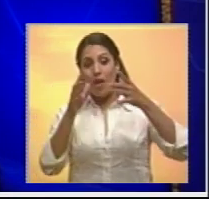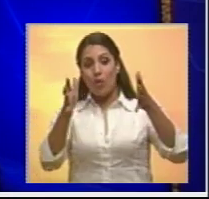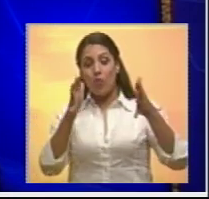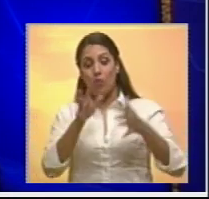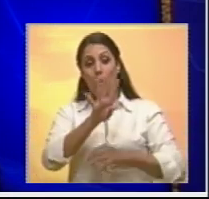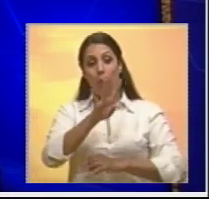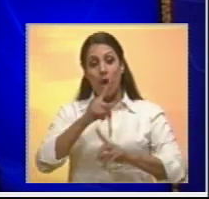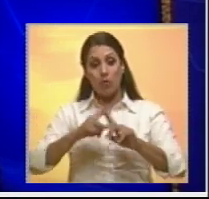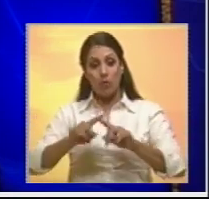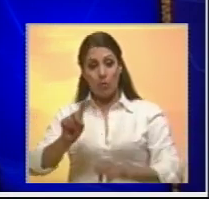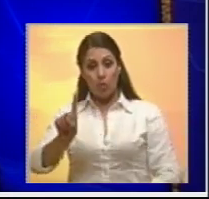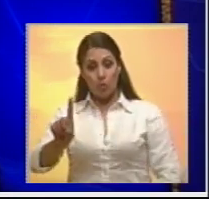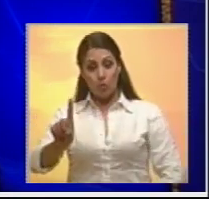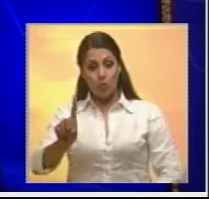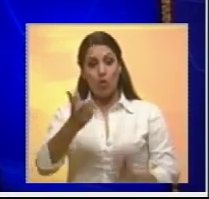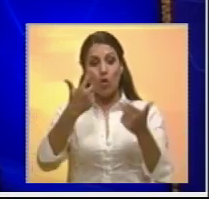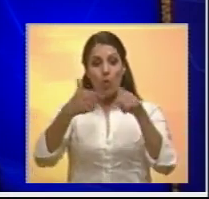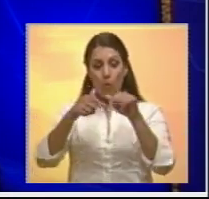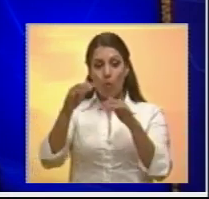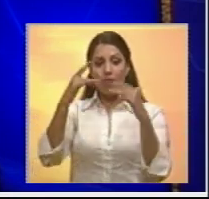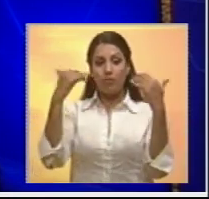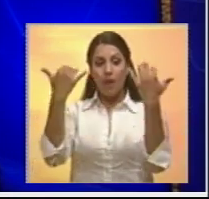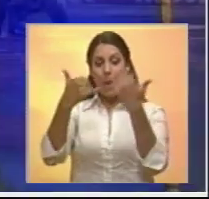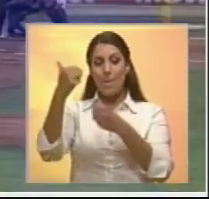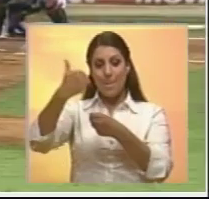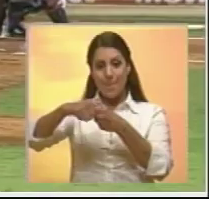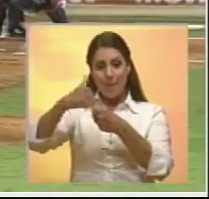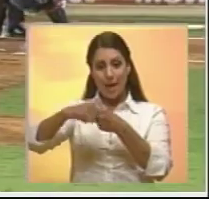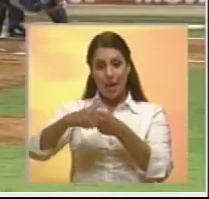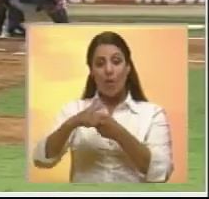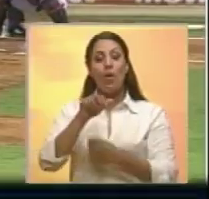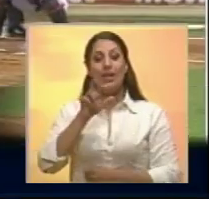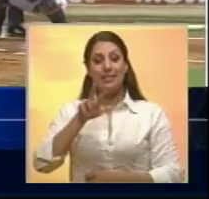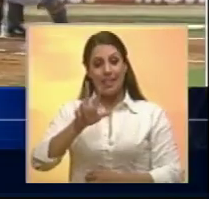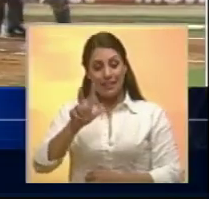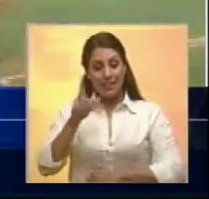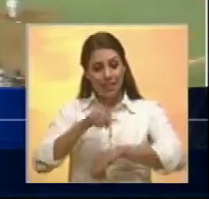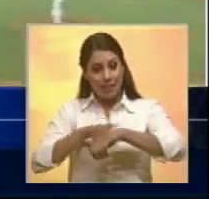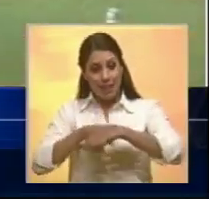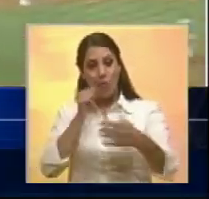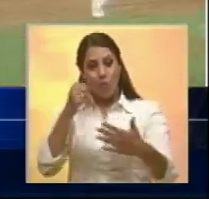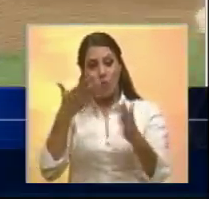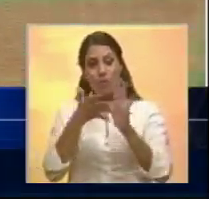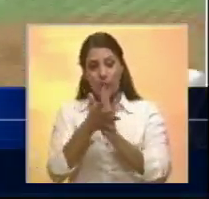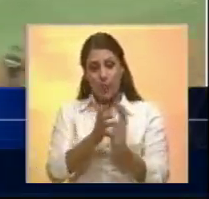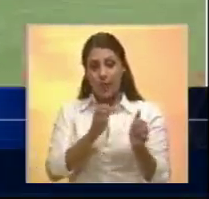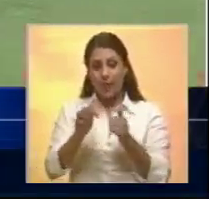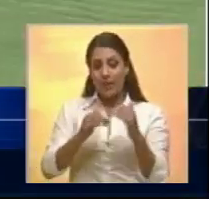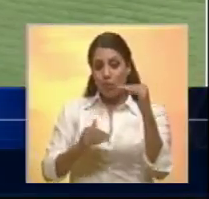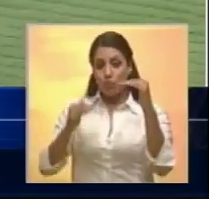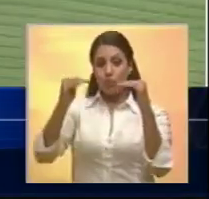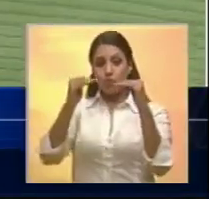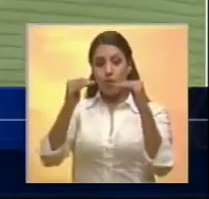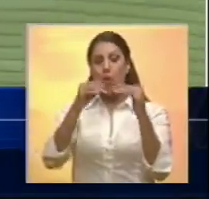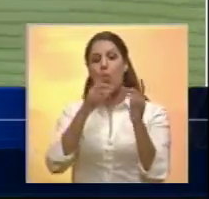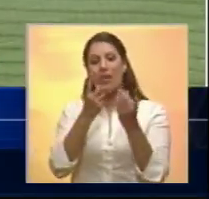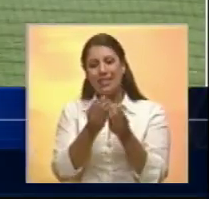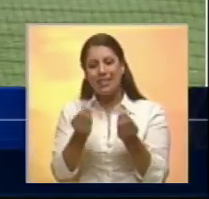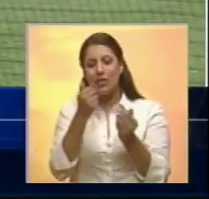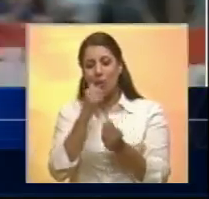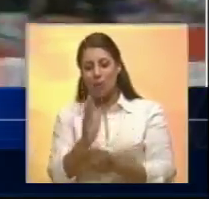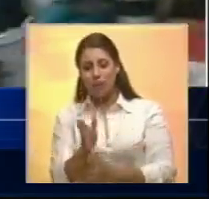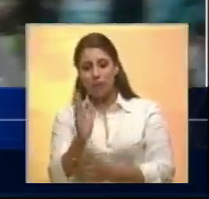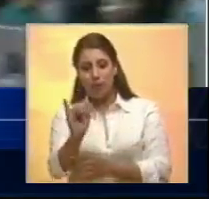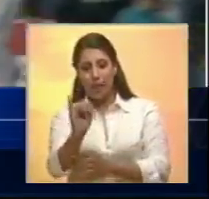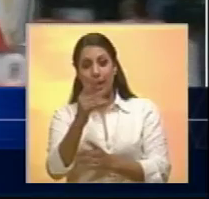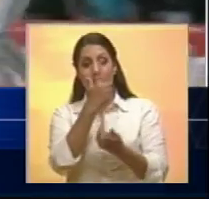de 4-1 en el Luis Aparicio el Grande de Maracaibo. En el tercer episodio, Carlos García puso en ventaja a los insulares con un sencillo productor a la